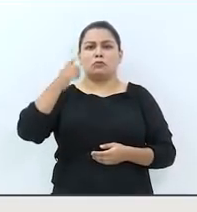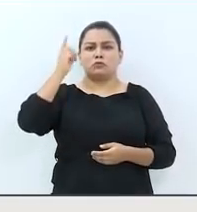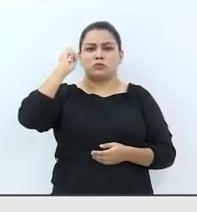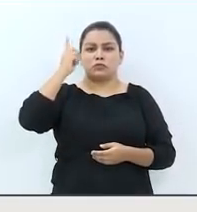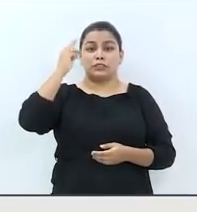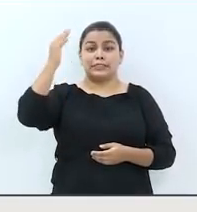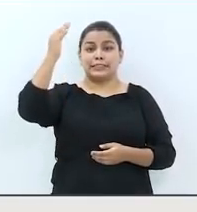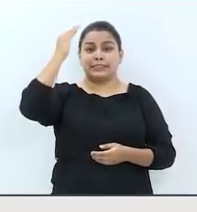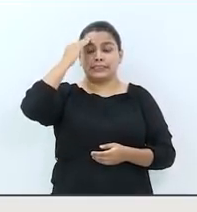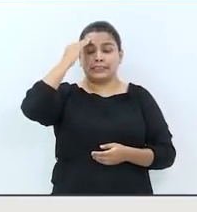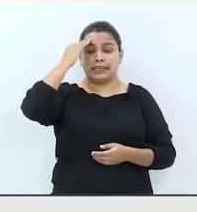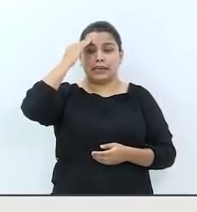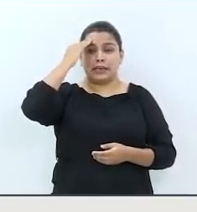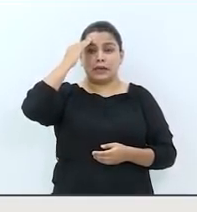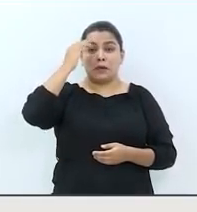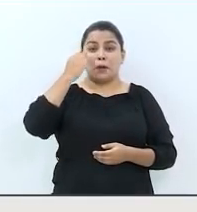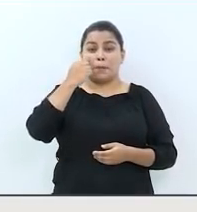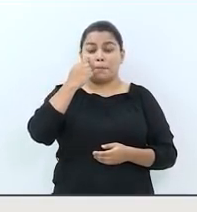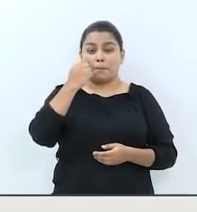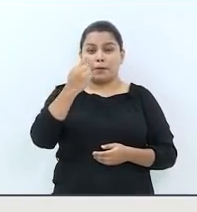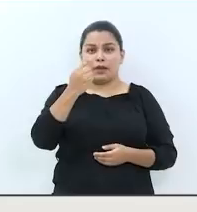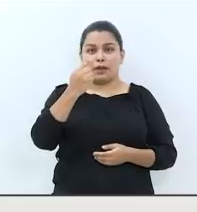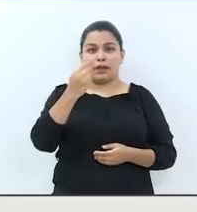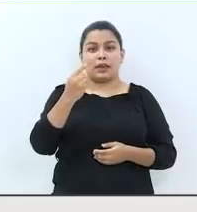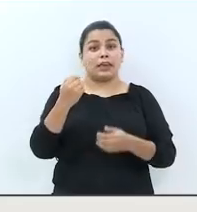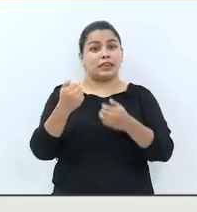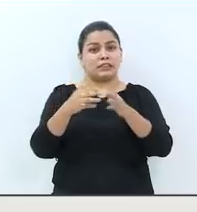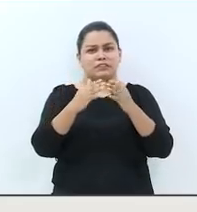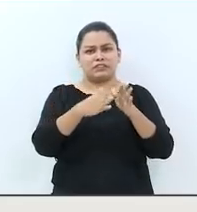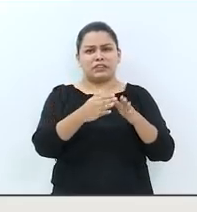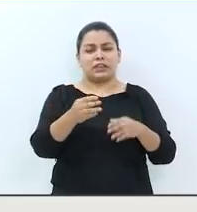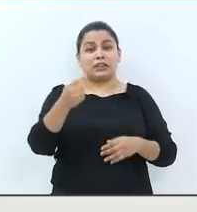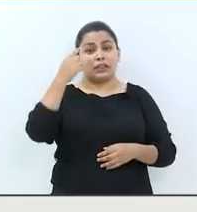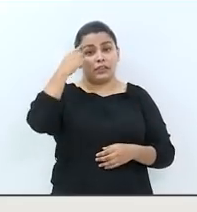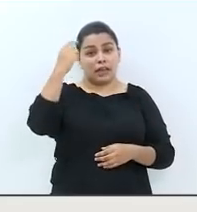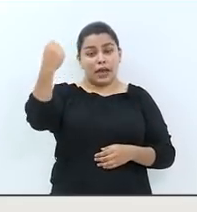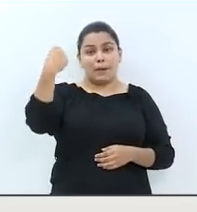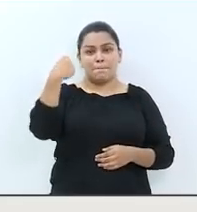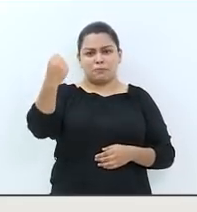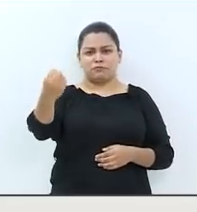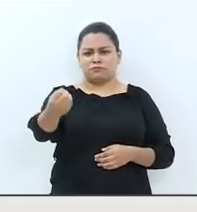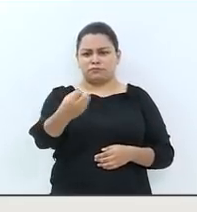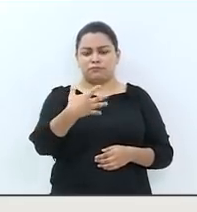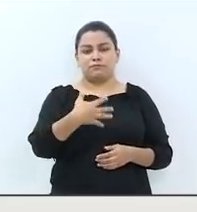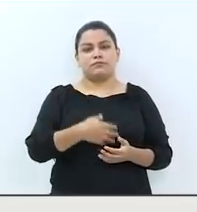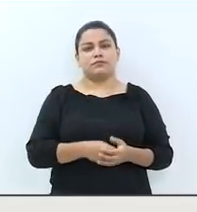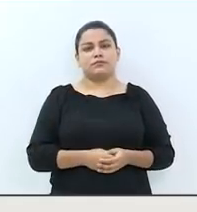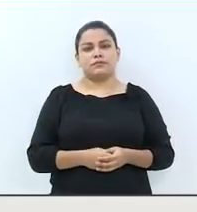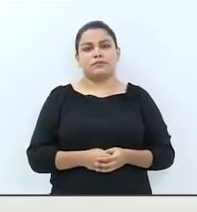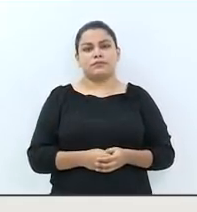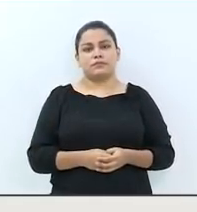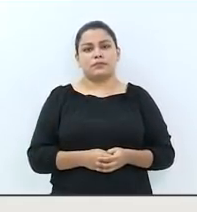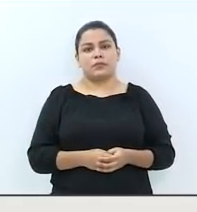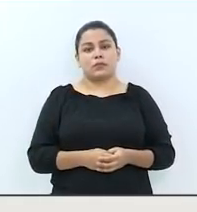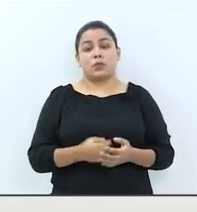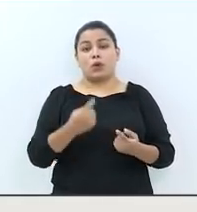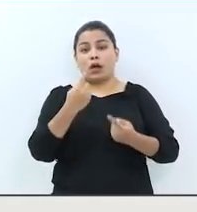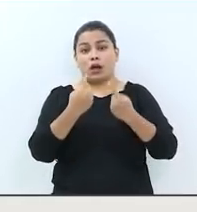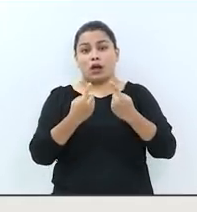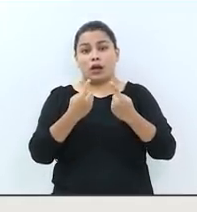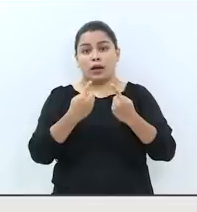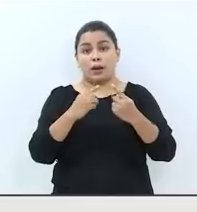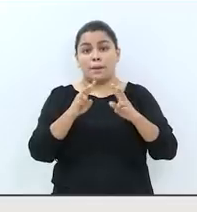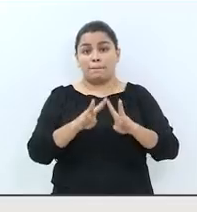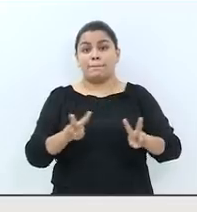conozco, acepto y valido, que es otro componente clave que Elsa nos destacó muy bien, y es